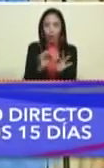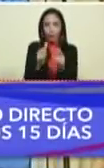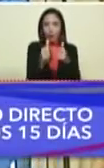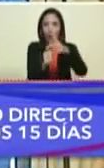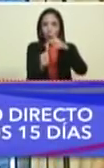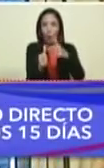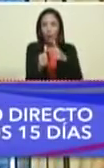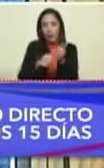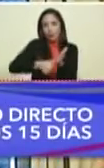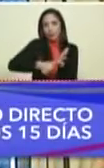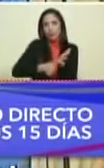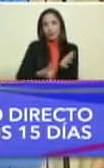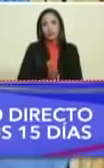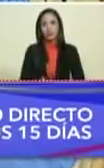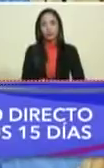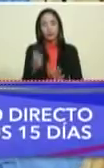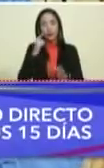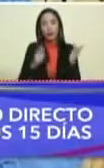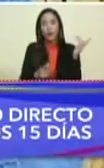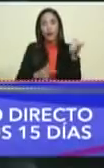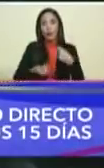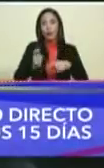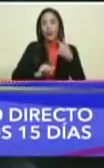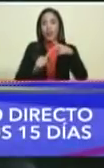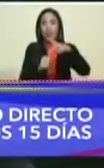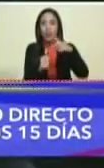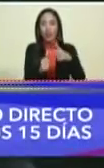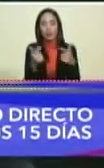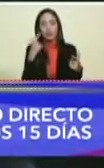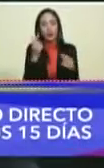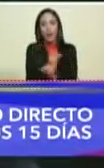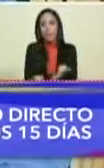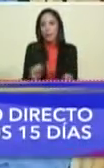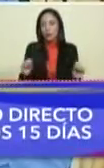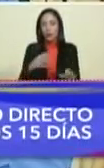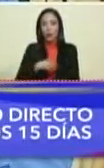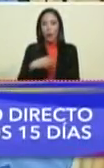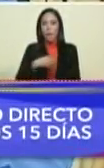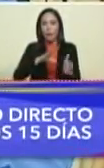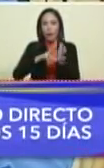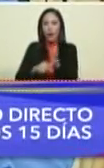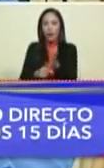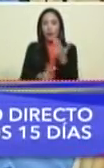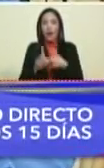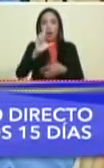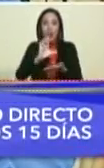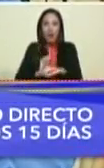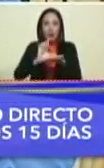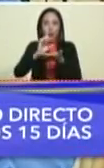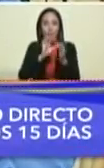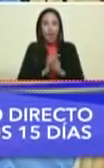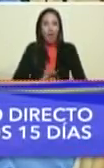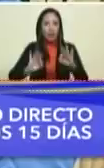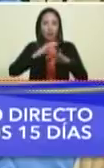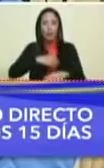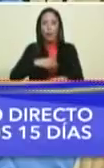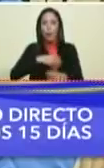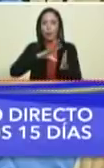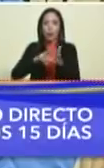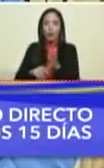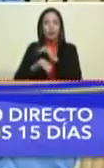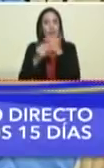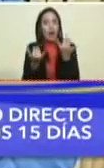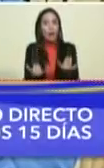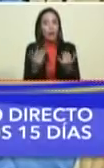Tendrán que vender el dedo a las mafias. Y ni así van a poder robarnos ni un litro de gasolina. Ha llegado la